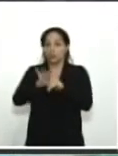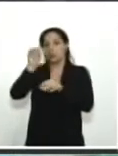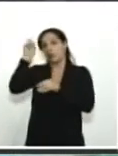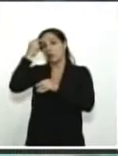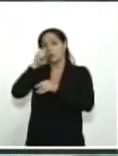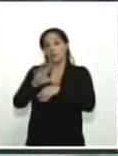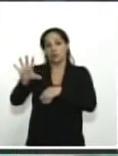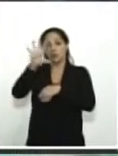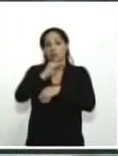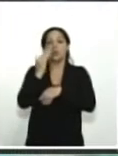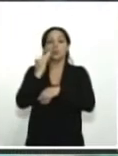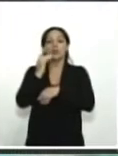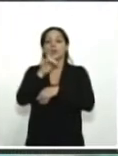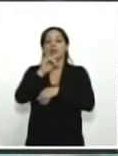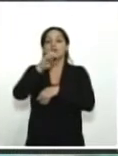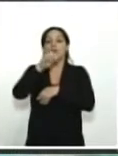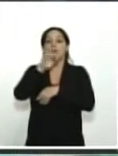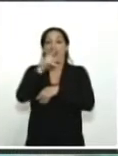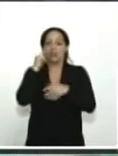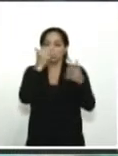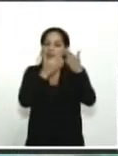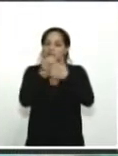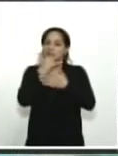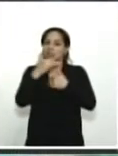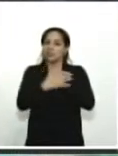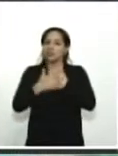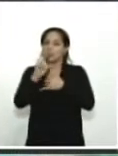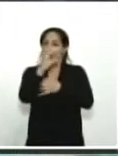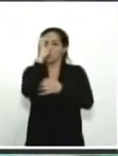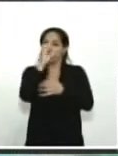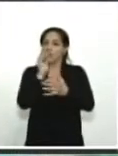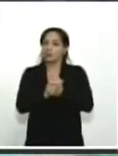DIMAR, pues revise lo que está pasando en Colombia, pues simplemente